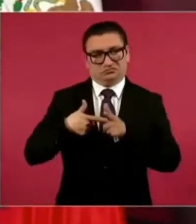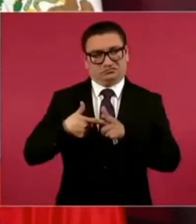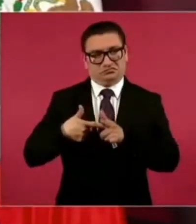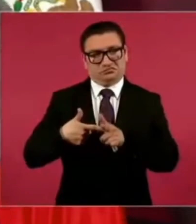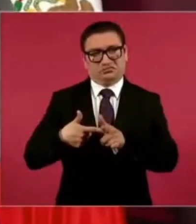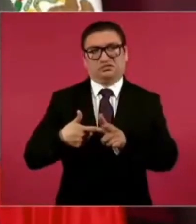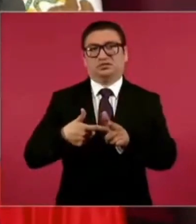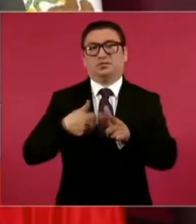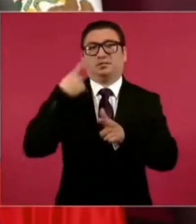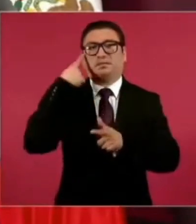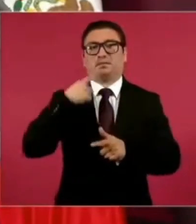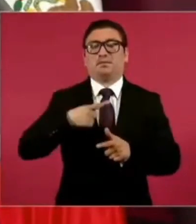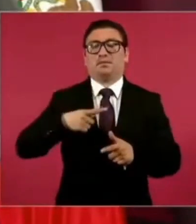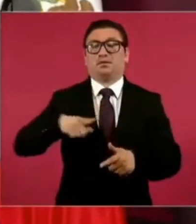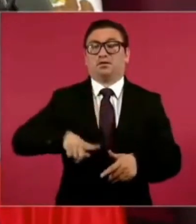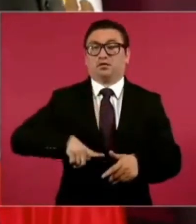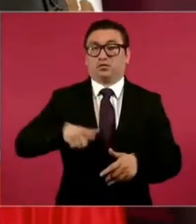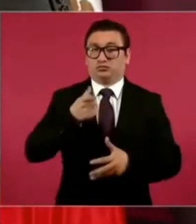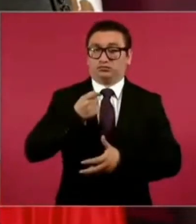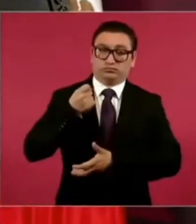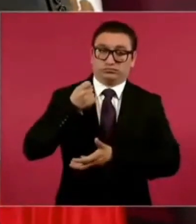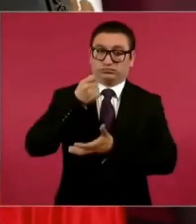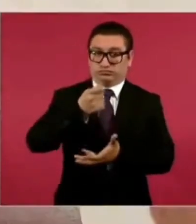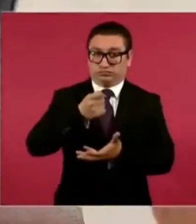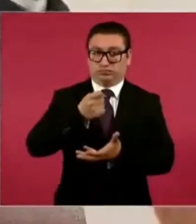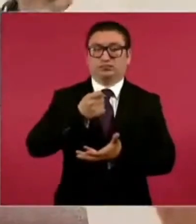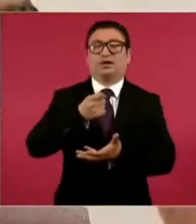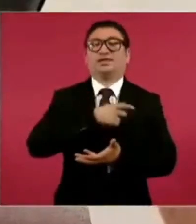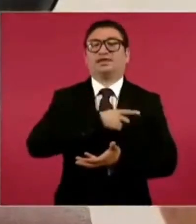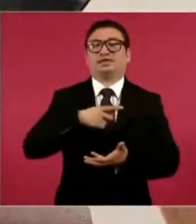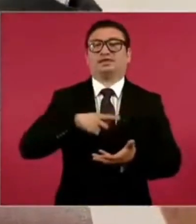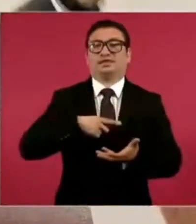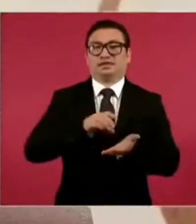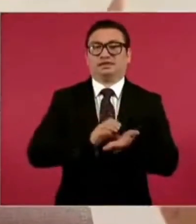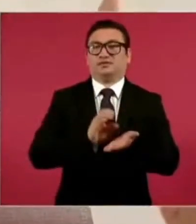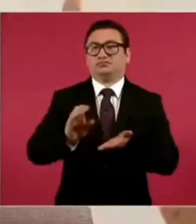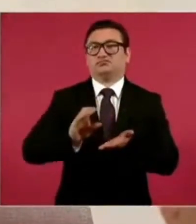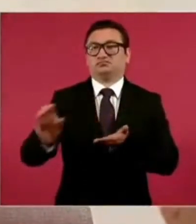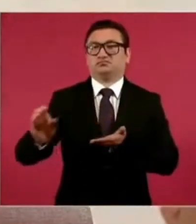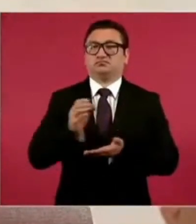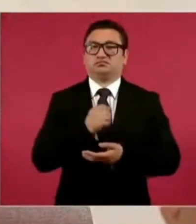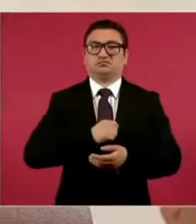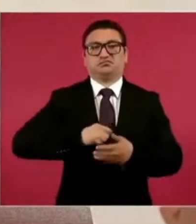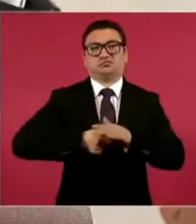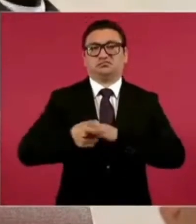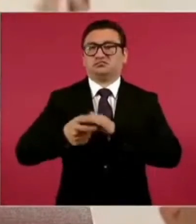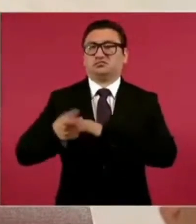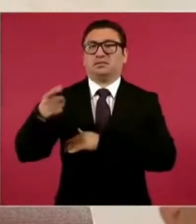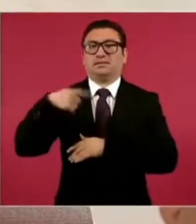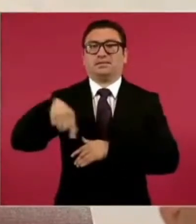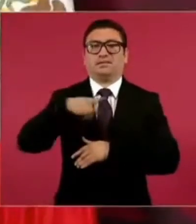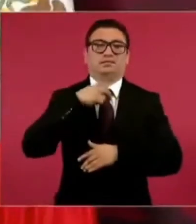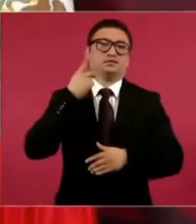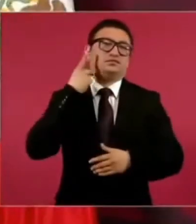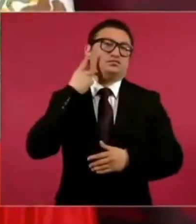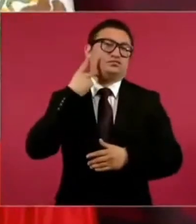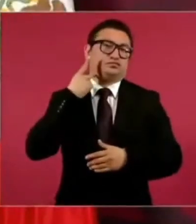para que aprobaran el presupuesto, se tenían que entregar moches a los